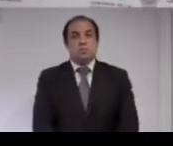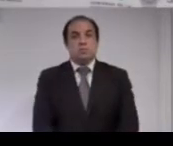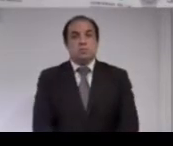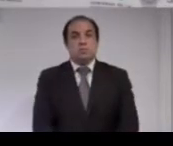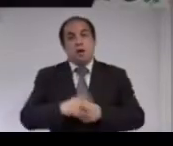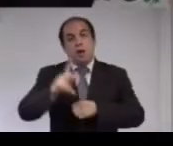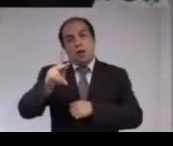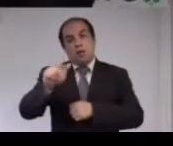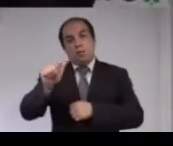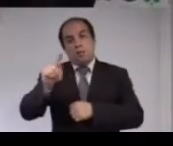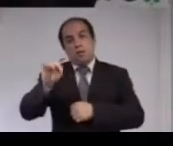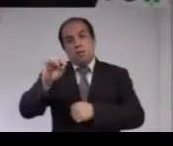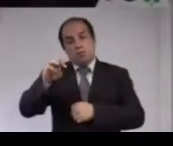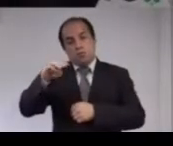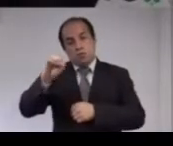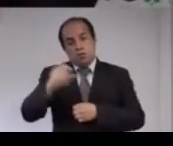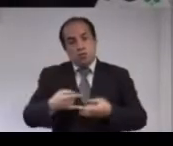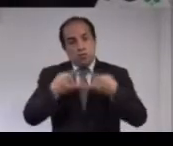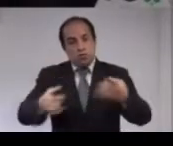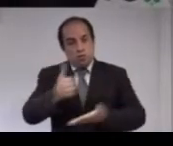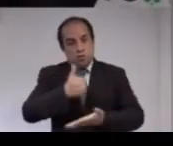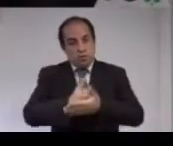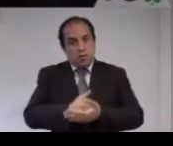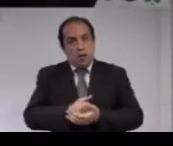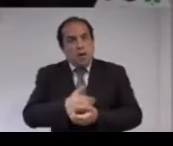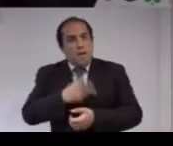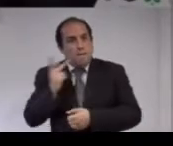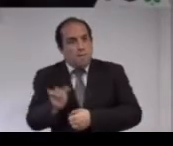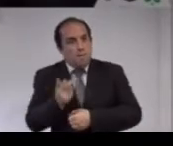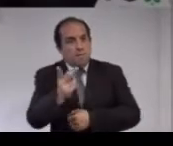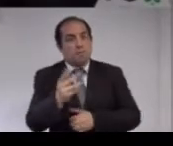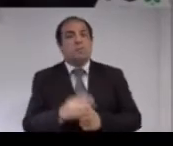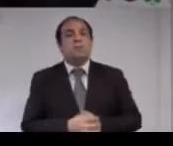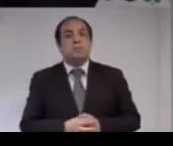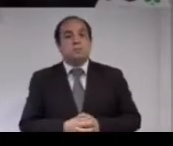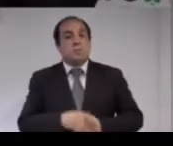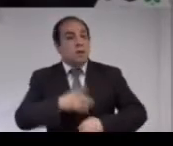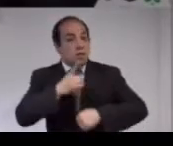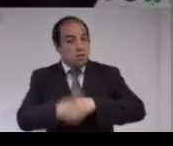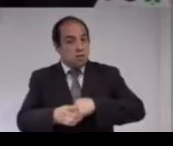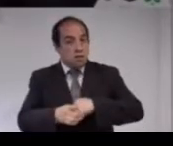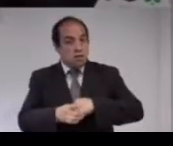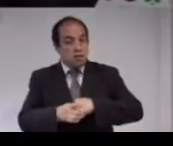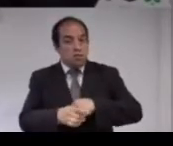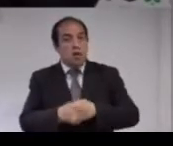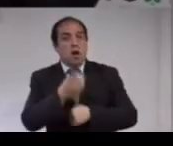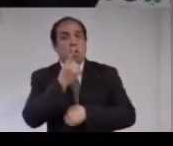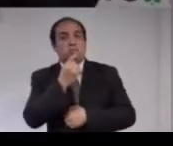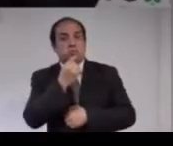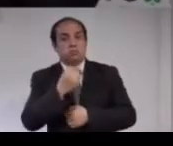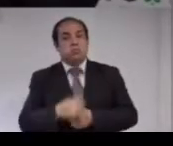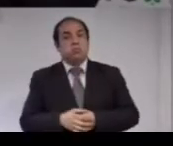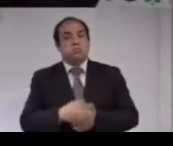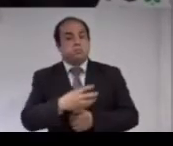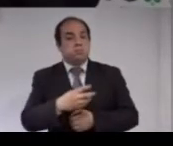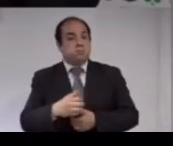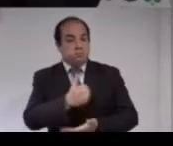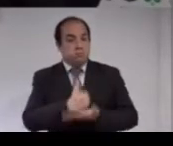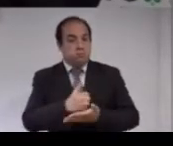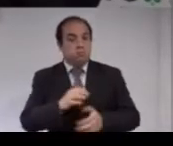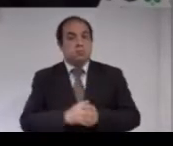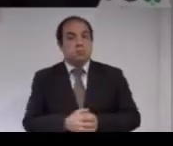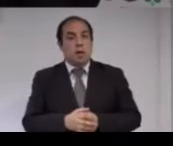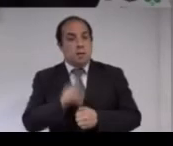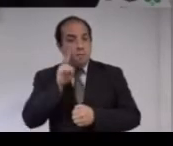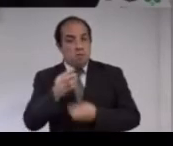si me permiten, en la ciudad, quisiera preguntar de los daños hacia la policía capitalina, porque vimos que